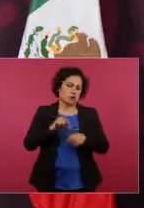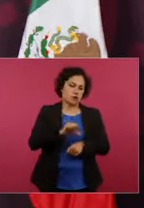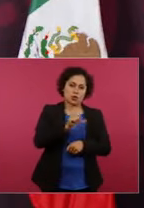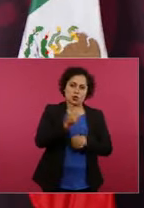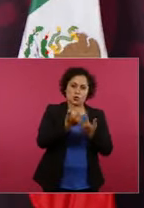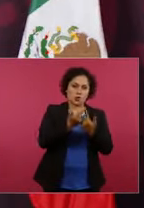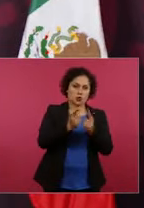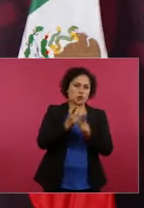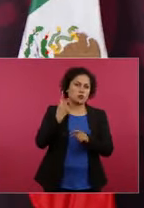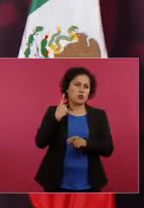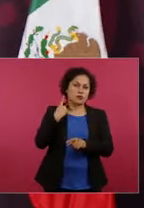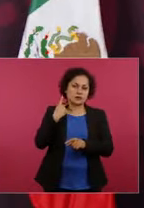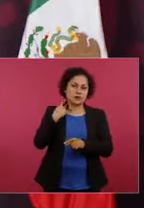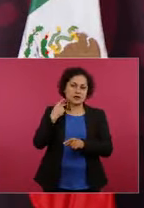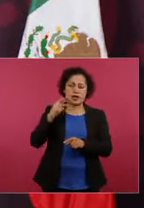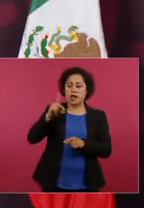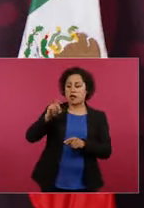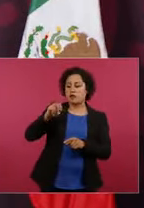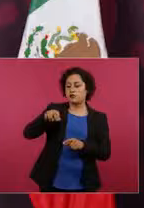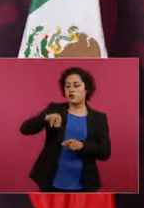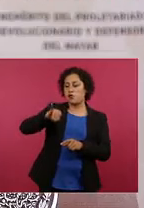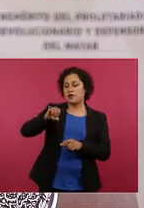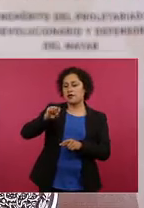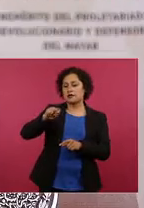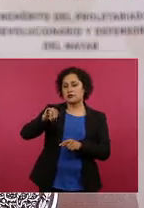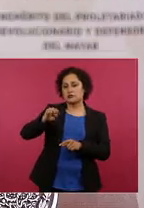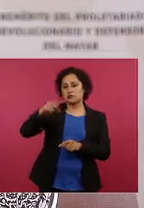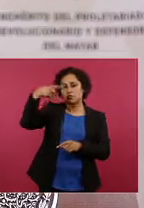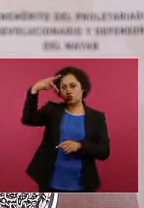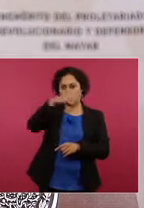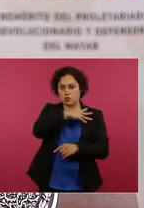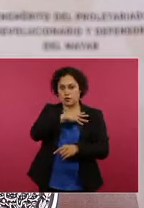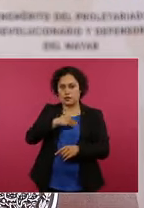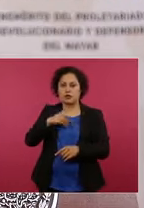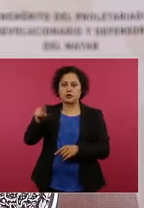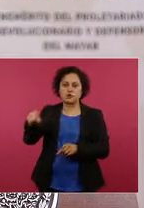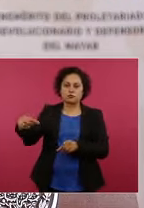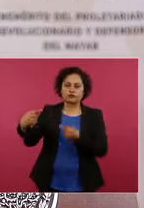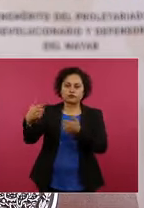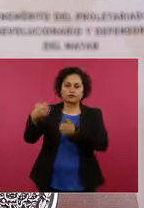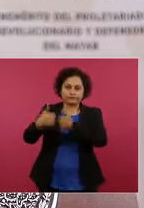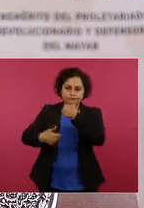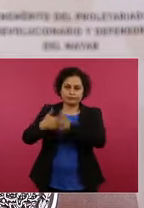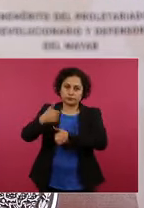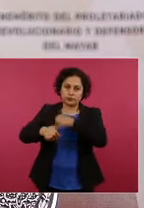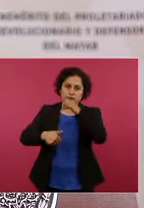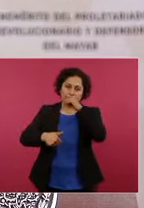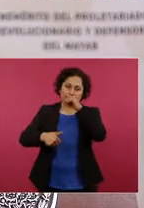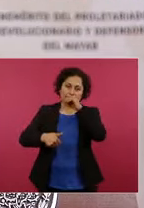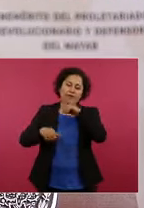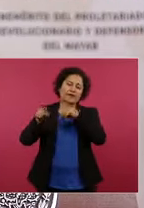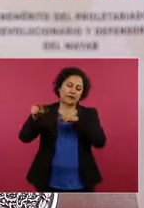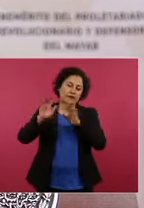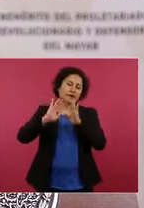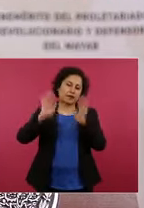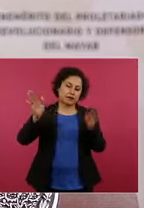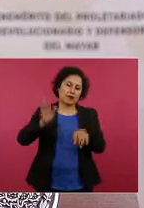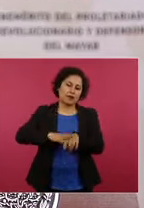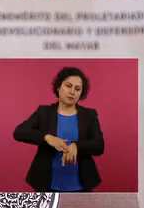El hijo de don Jesús era, ya murió también,